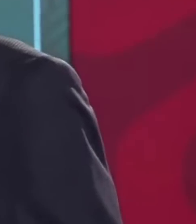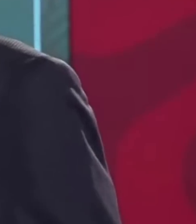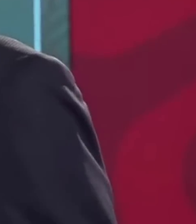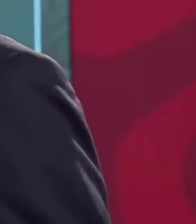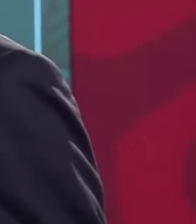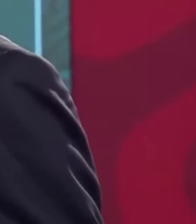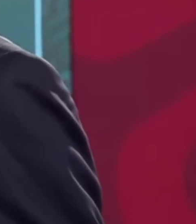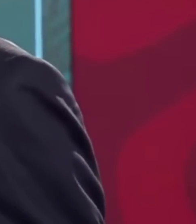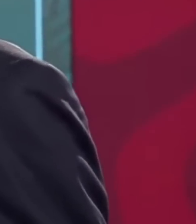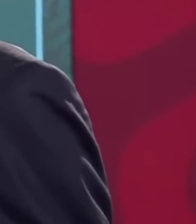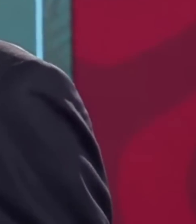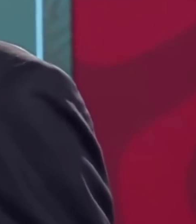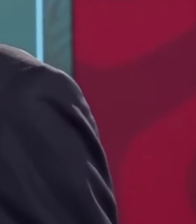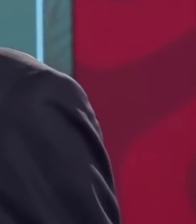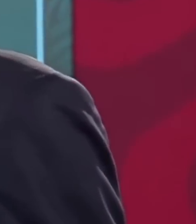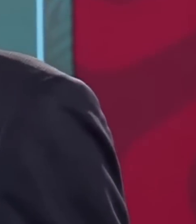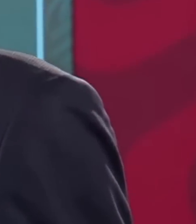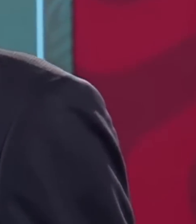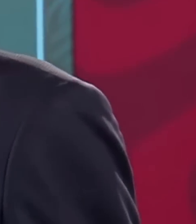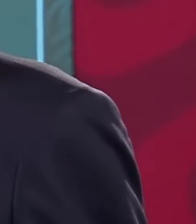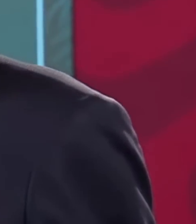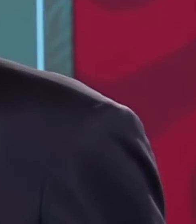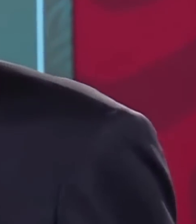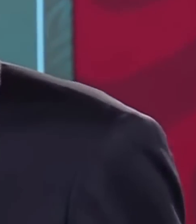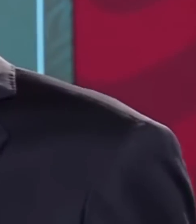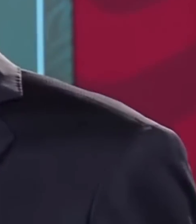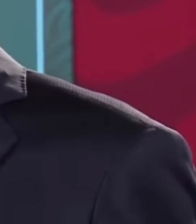se da a conocer